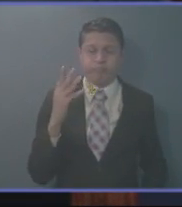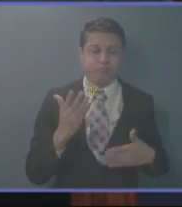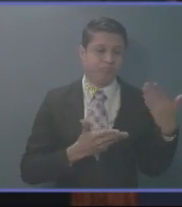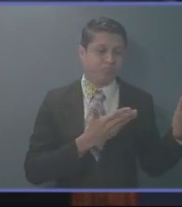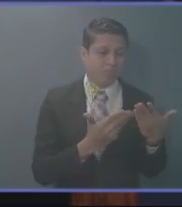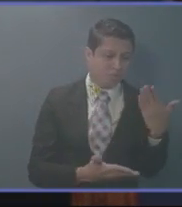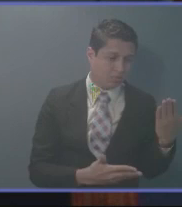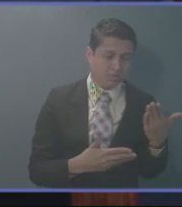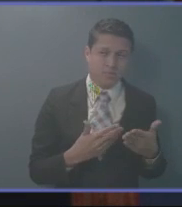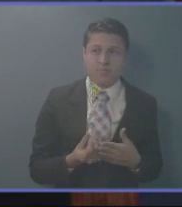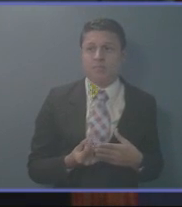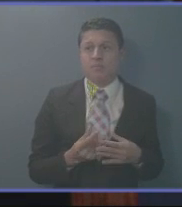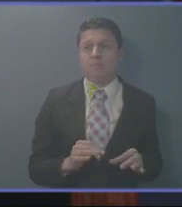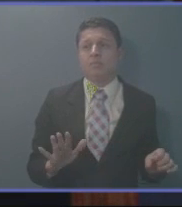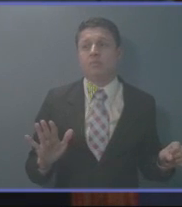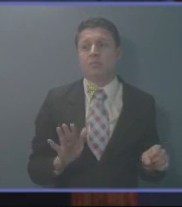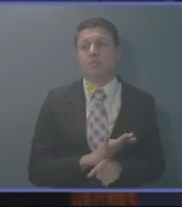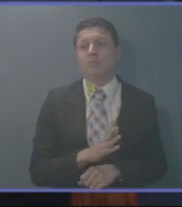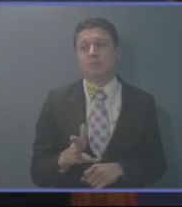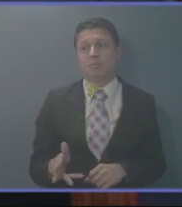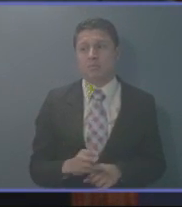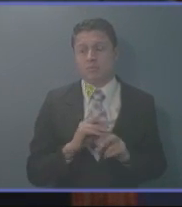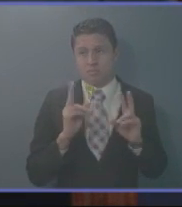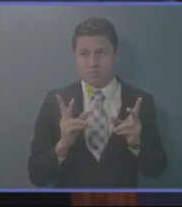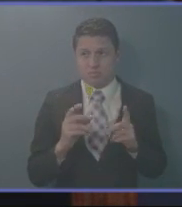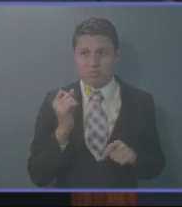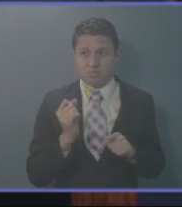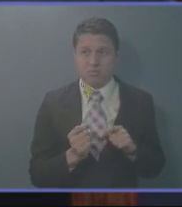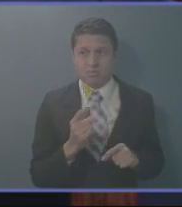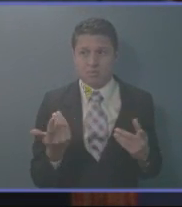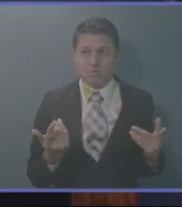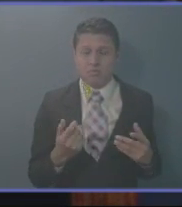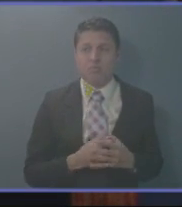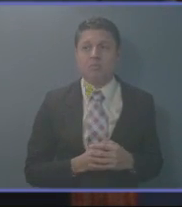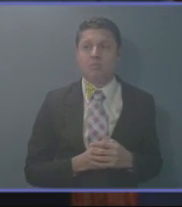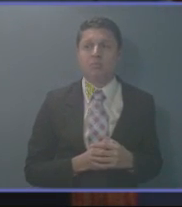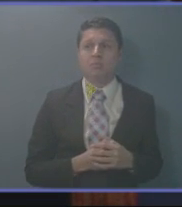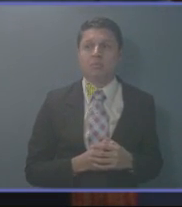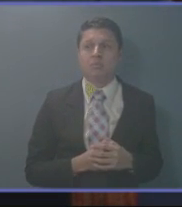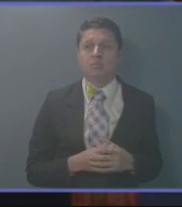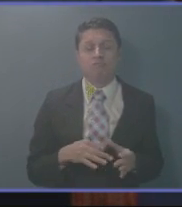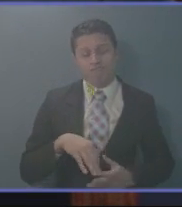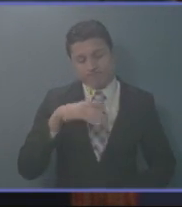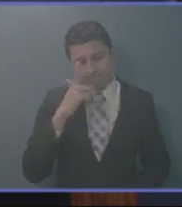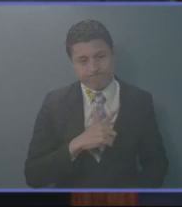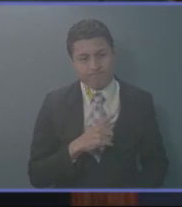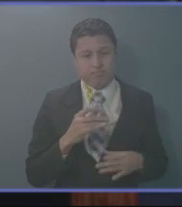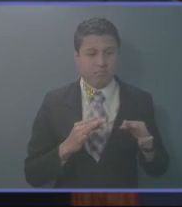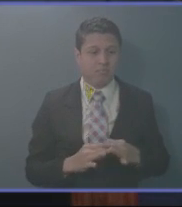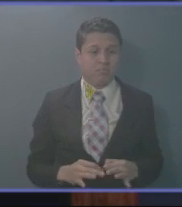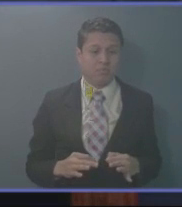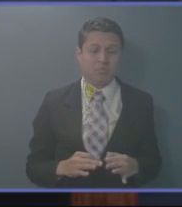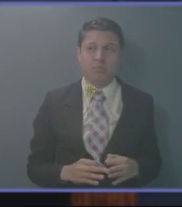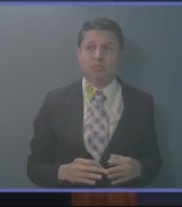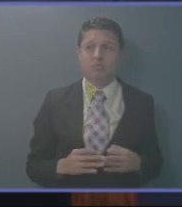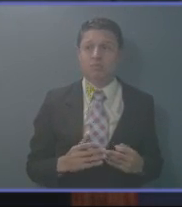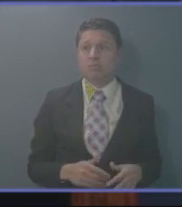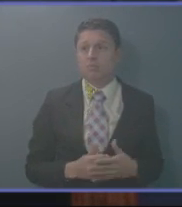productos. Casi la producción nacional de lácteos se está importando. Y lo peor, con medidas higiénicas que